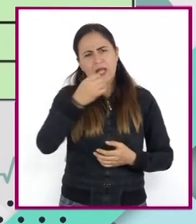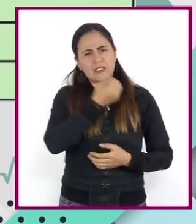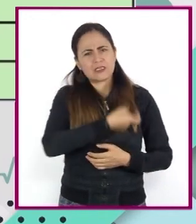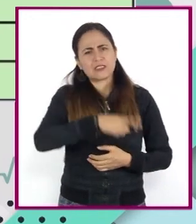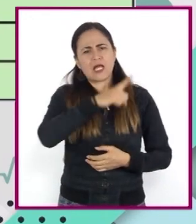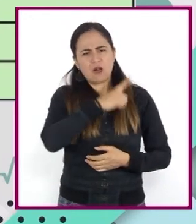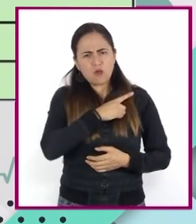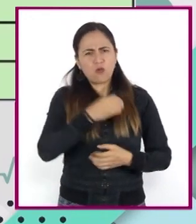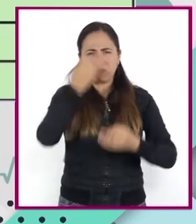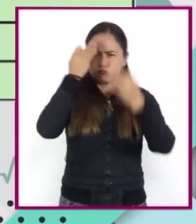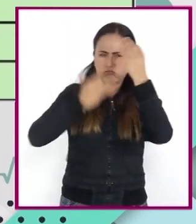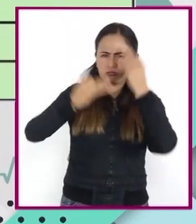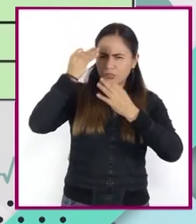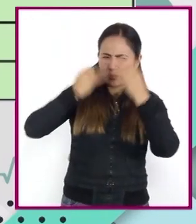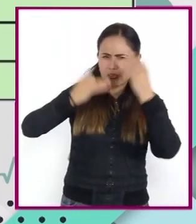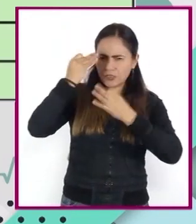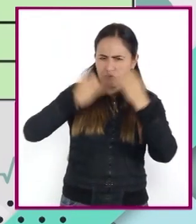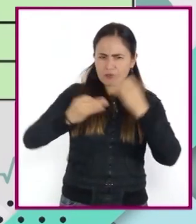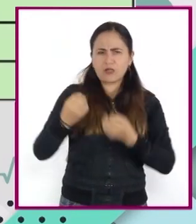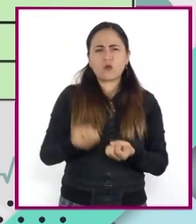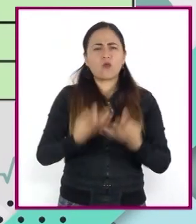se tuvo una frecuencia absoluta de